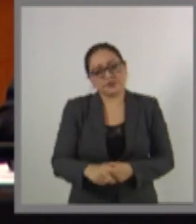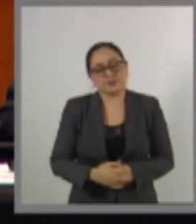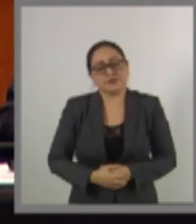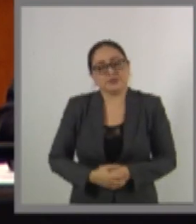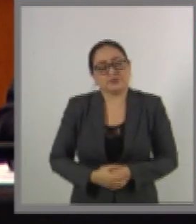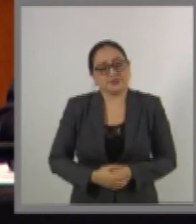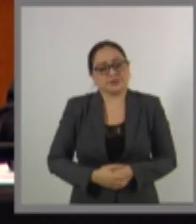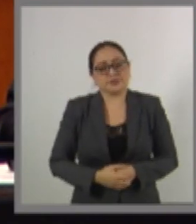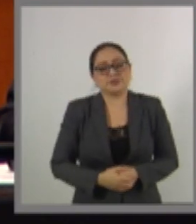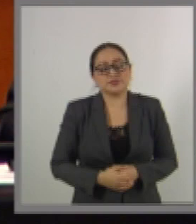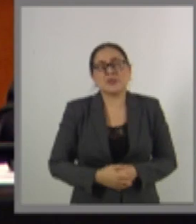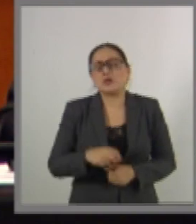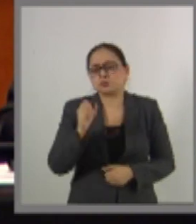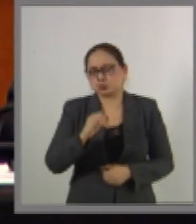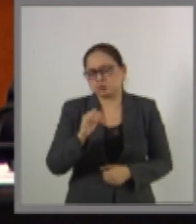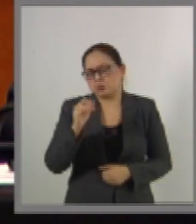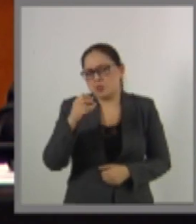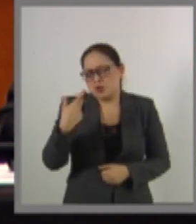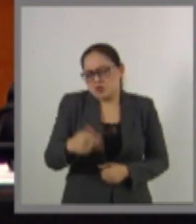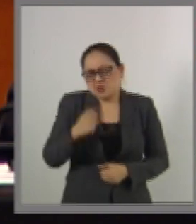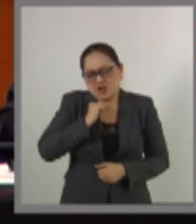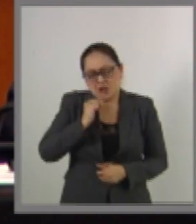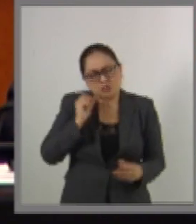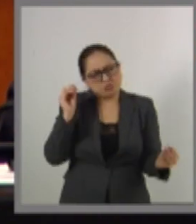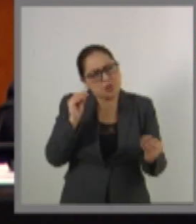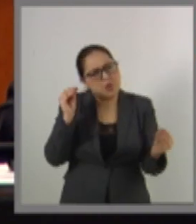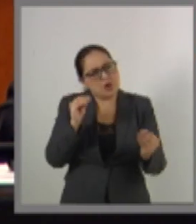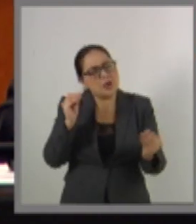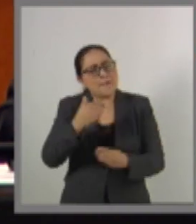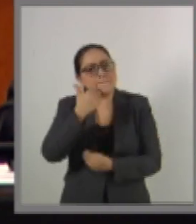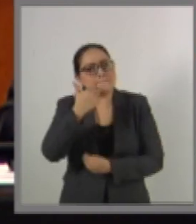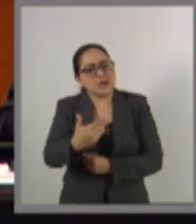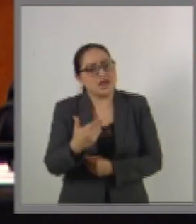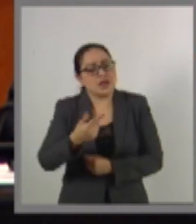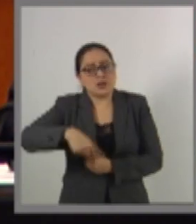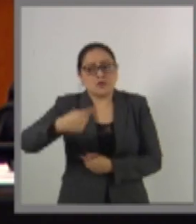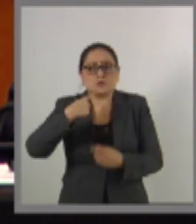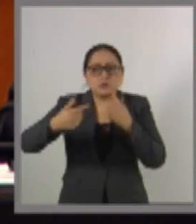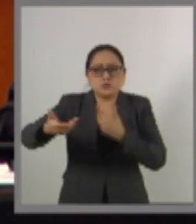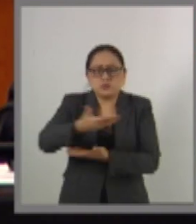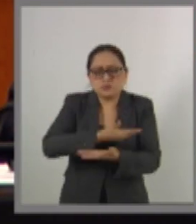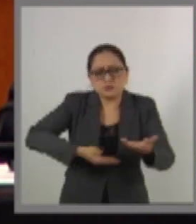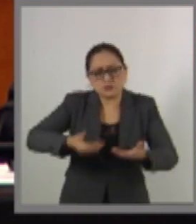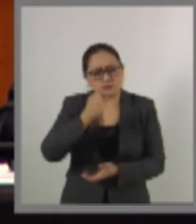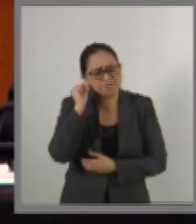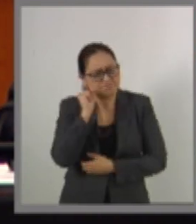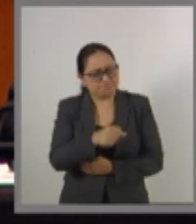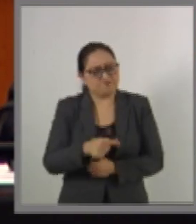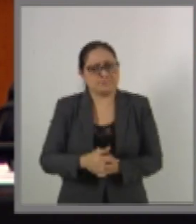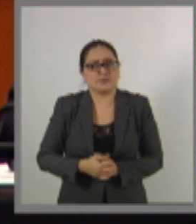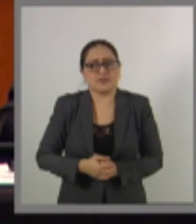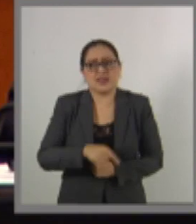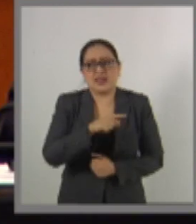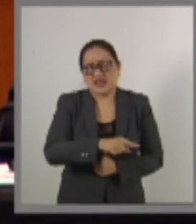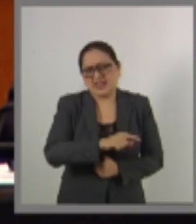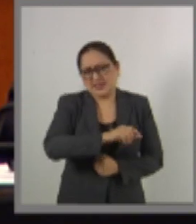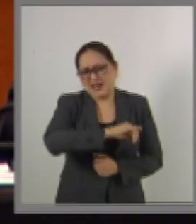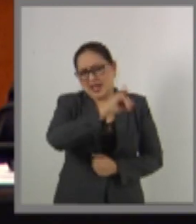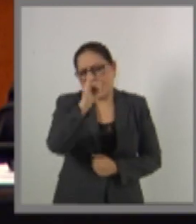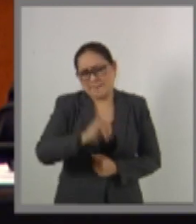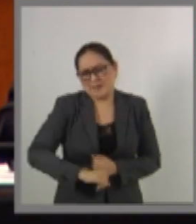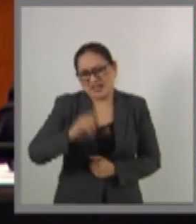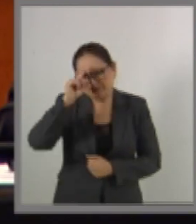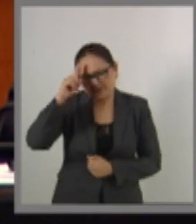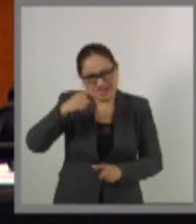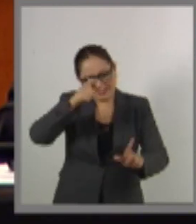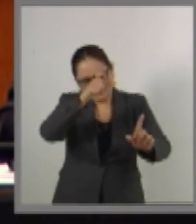buen parlamentario, un hombre de debate, un hombre nunca fácil ni sencillo